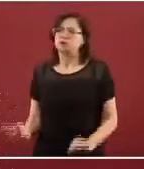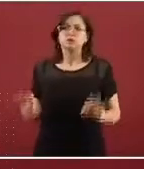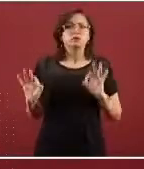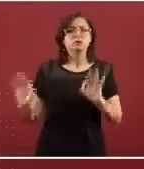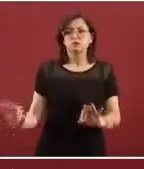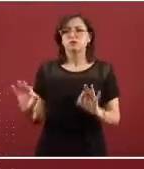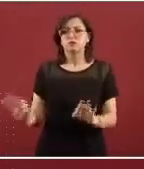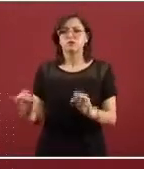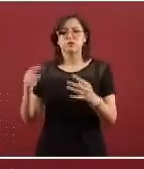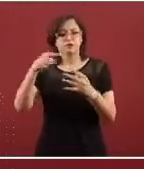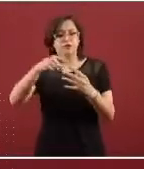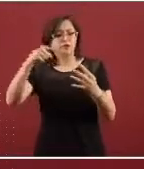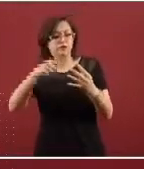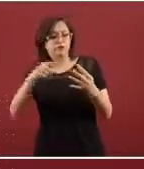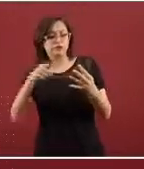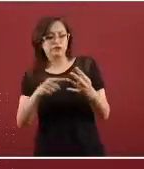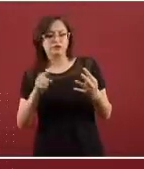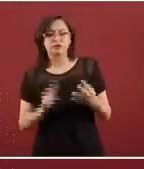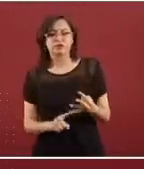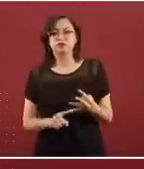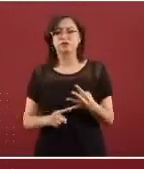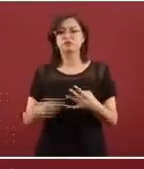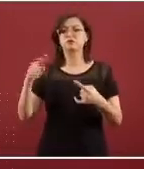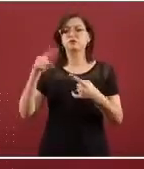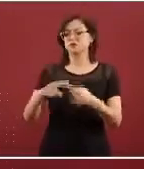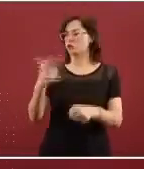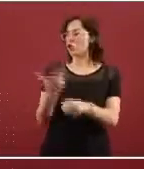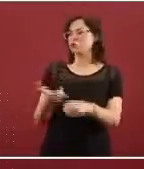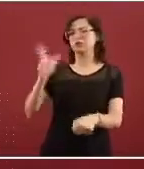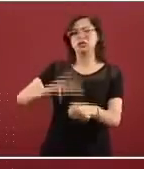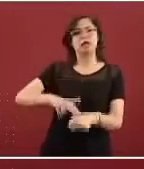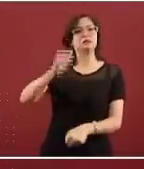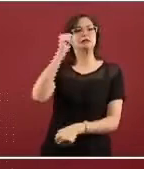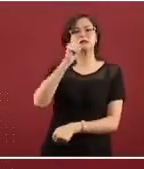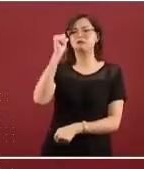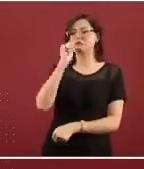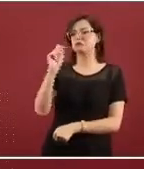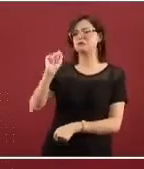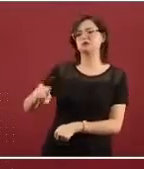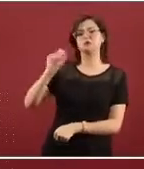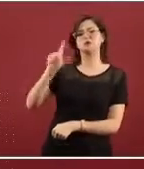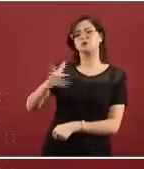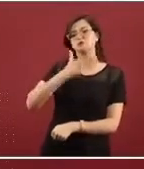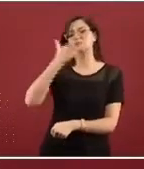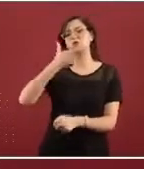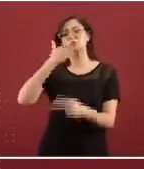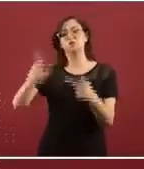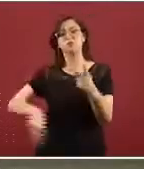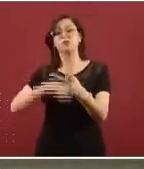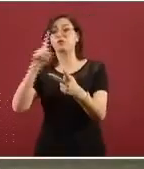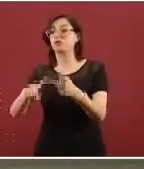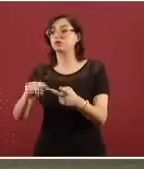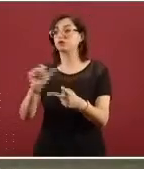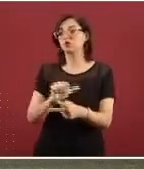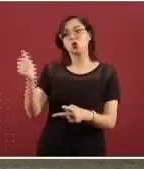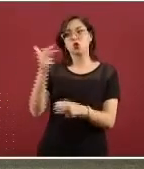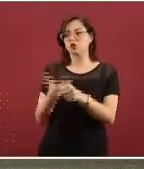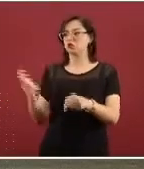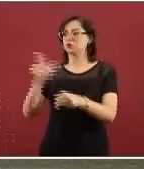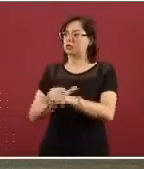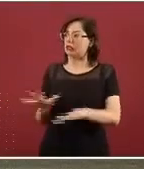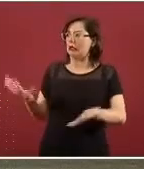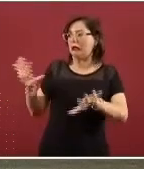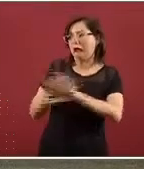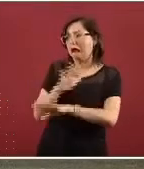Y destaco esos 4 elementos, porque es la capacidad básica, la capacidad existente, después la reconversión hospitalaria que hemos